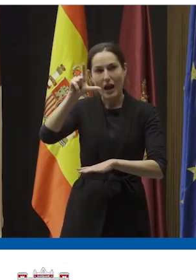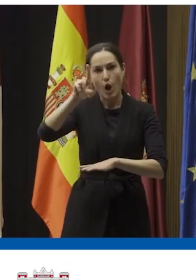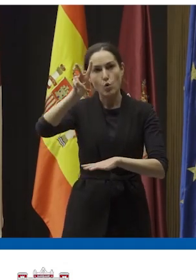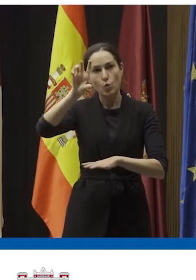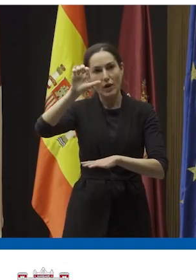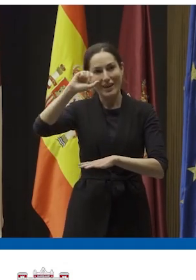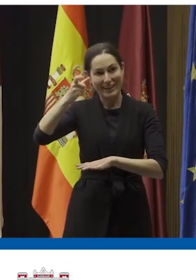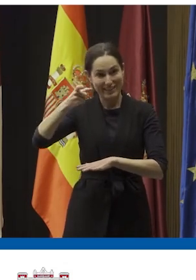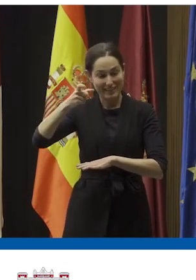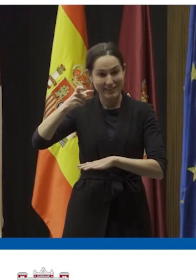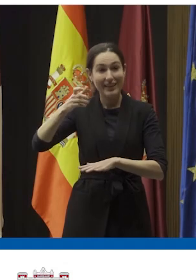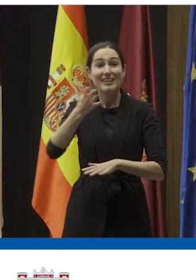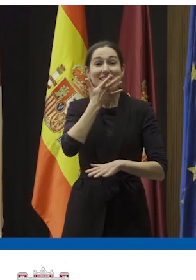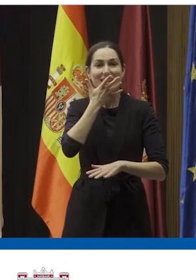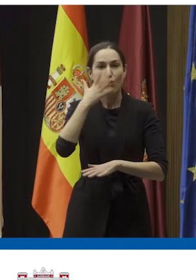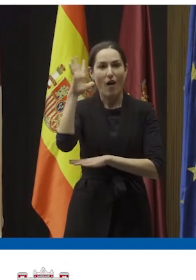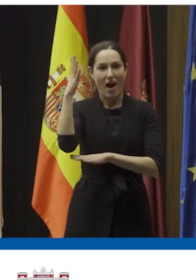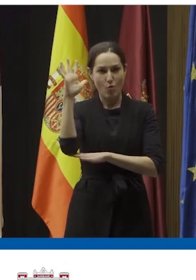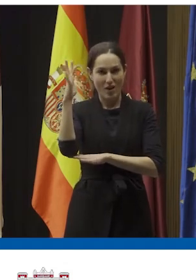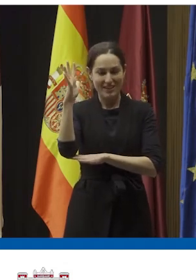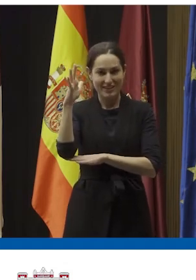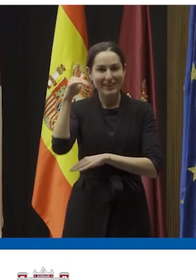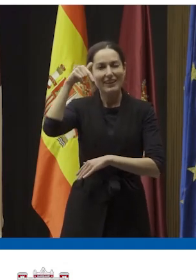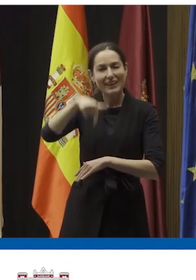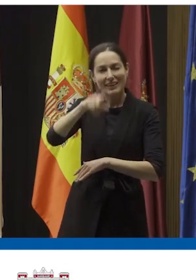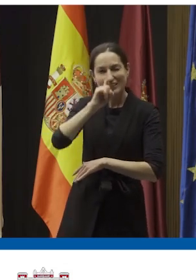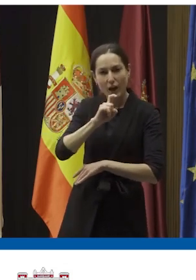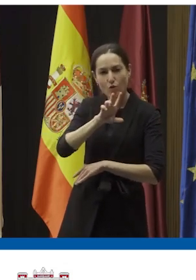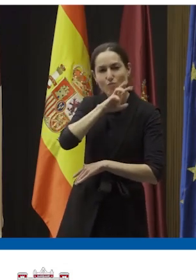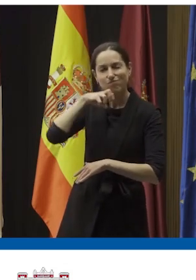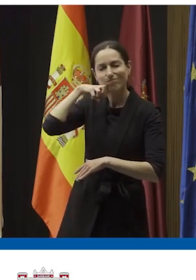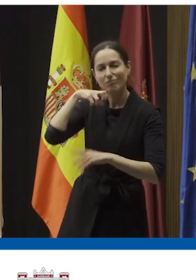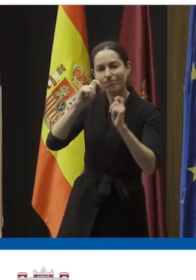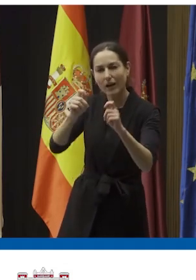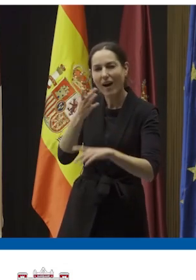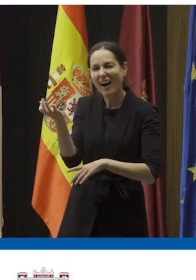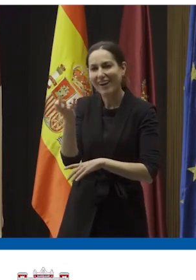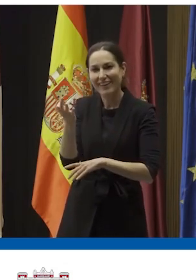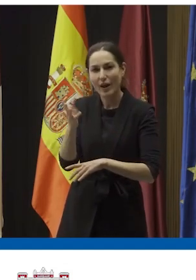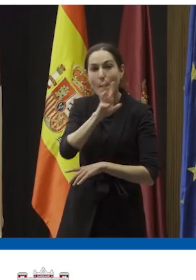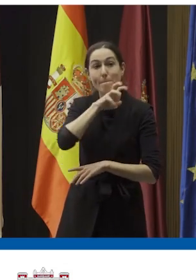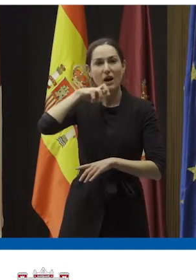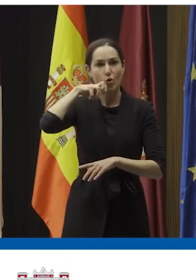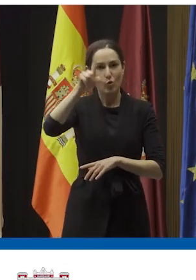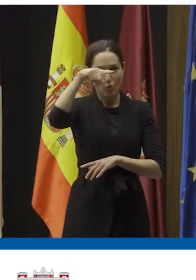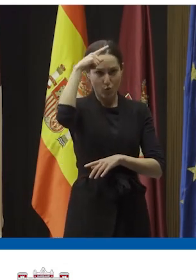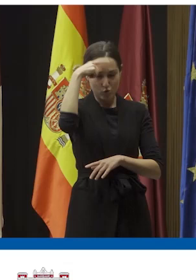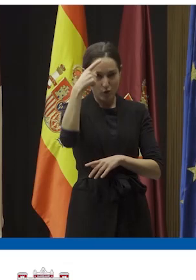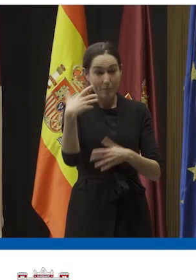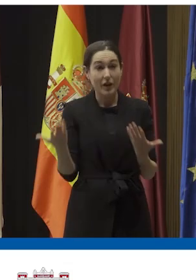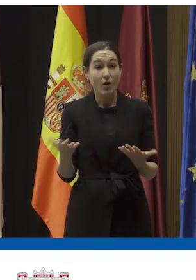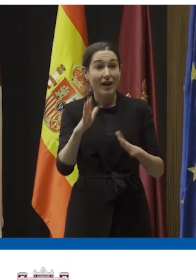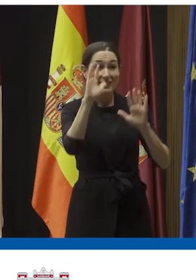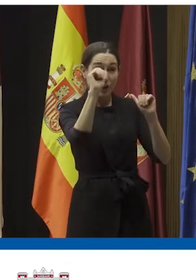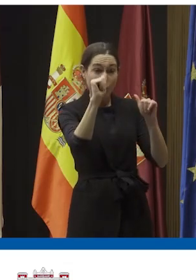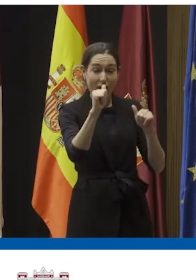año ponemos en valor el valor de la cultura. Bueno, vamos a saludar y a dar la bienvenida en primer lugar